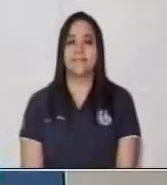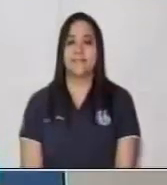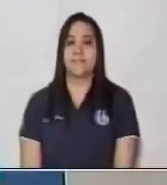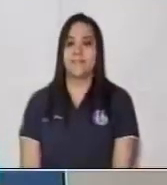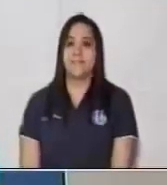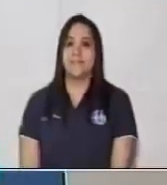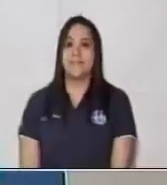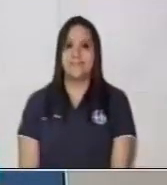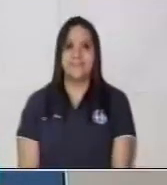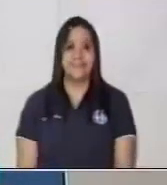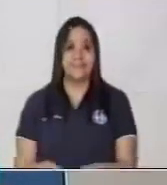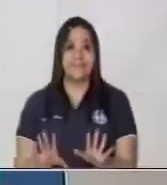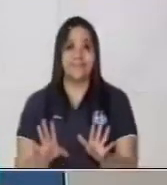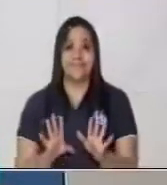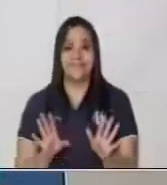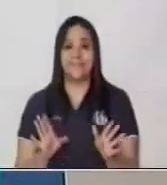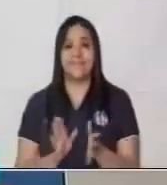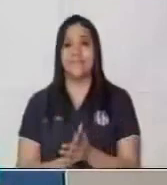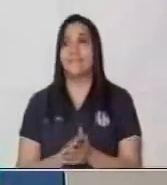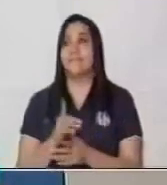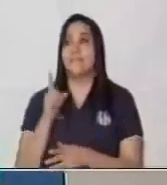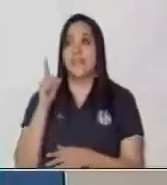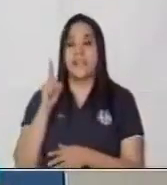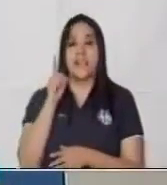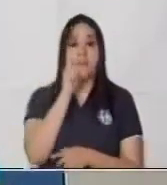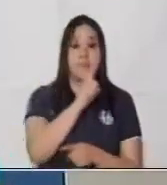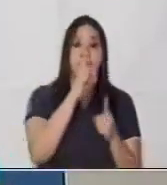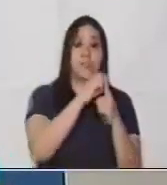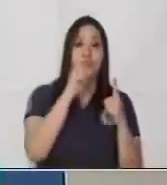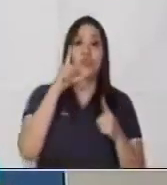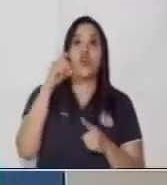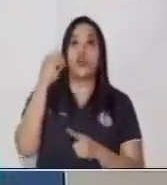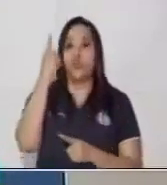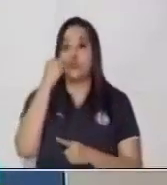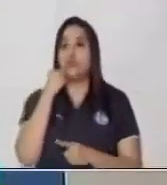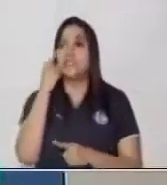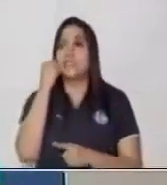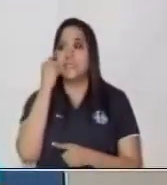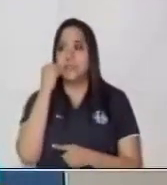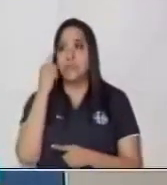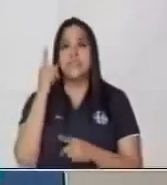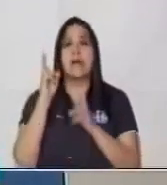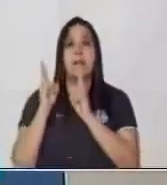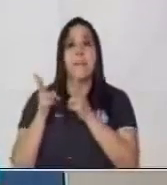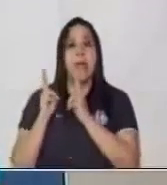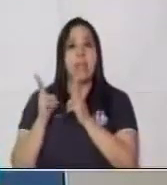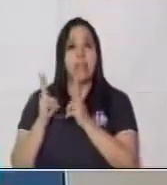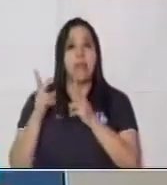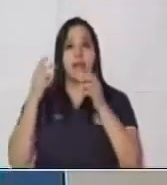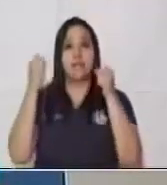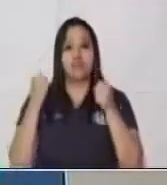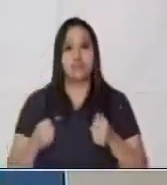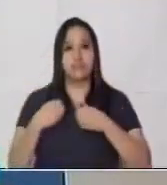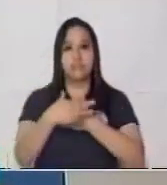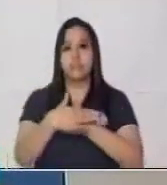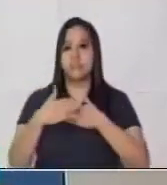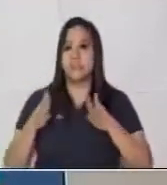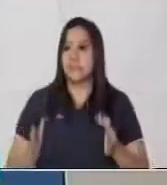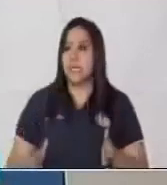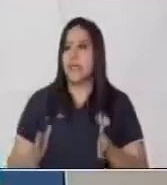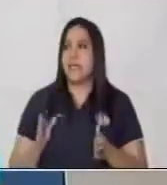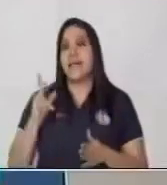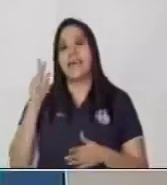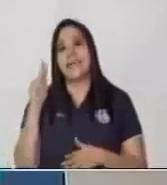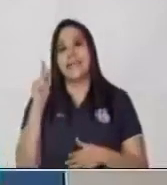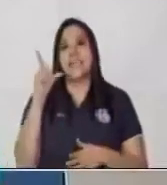¿Ok? Los señores platican en la sala y los niños juegan en el jardín. Lo que tienes